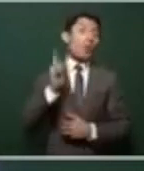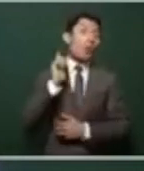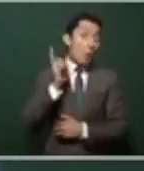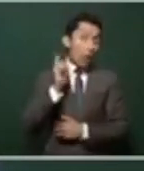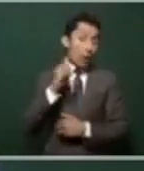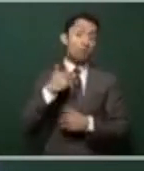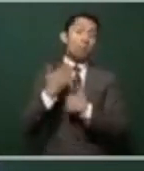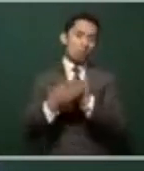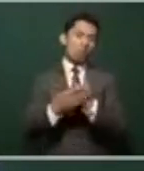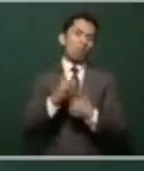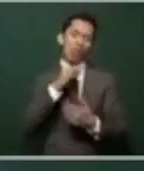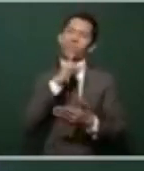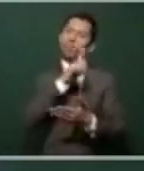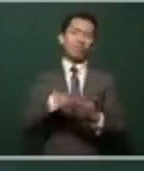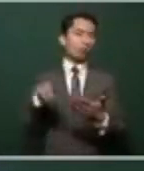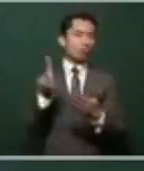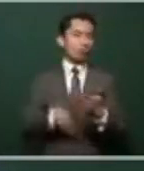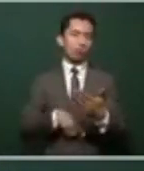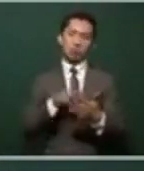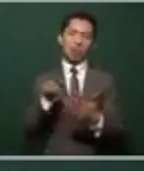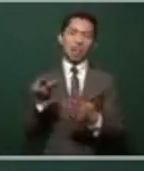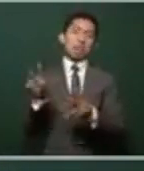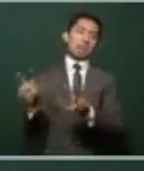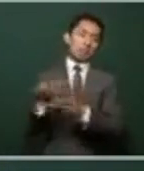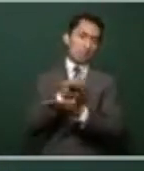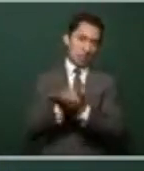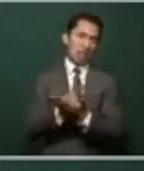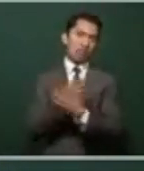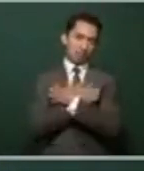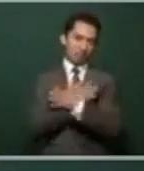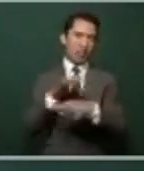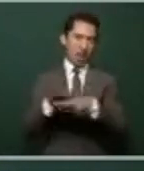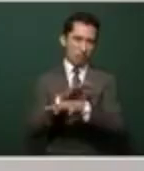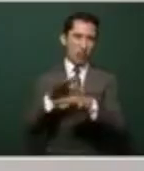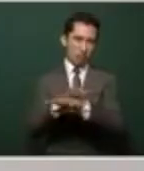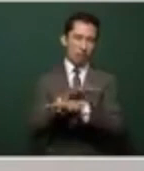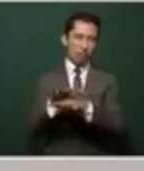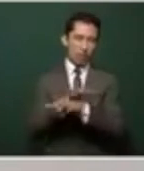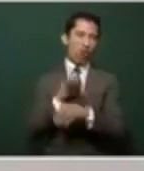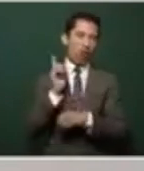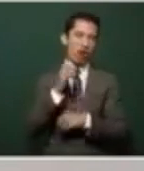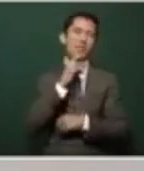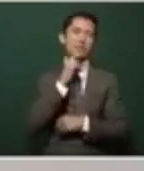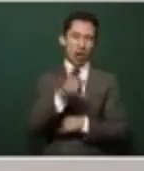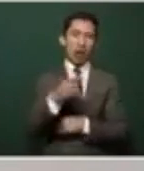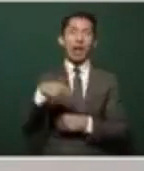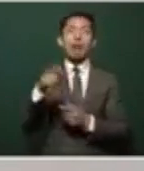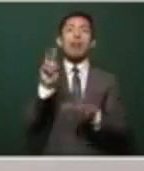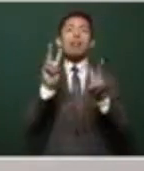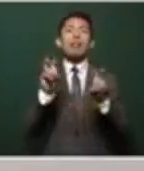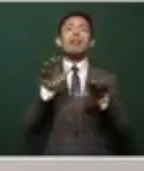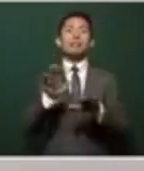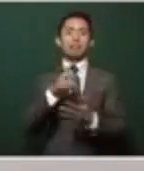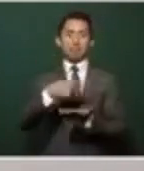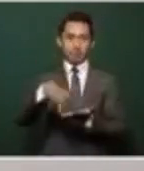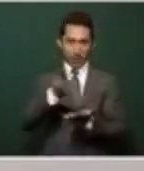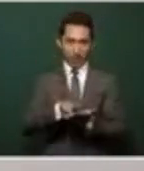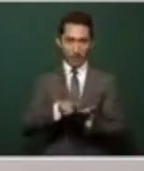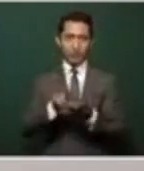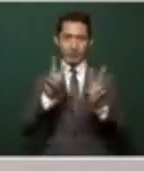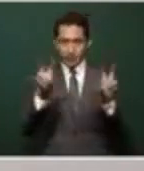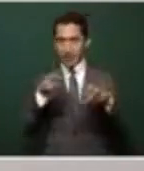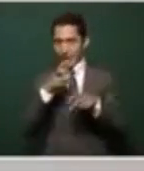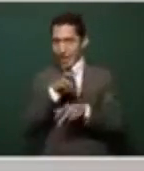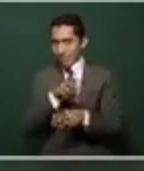cancele la mal llamada reforma educativa. Acerca de las plazas, ya el